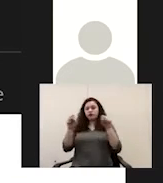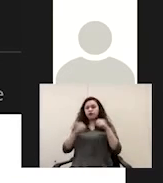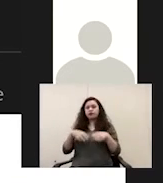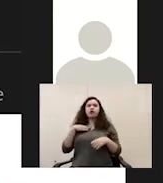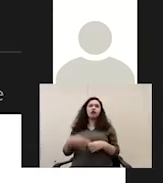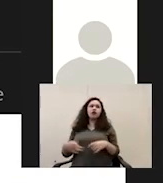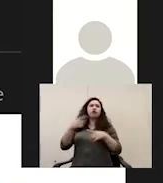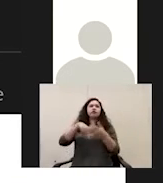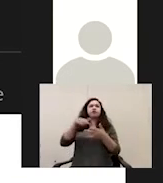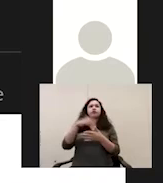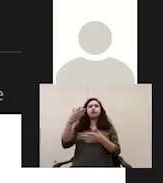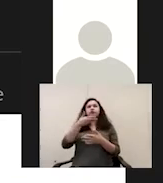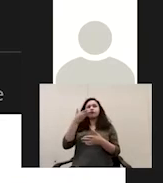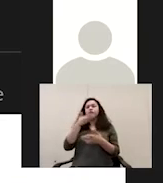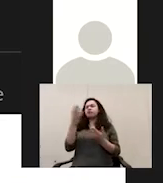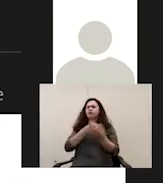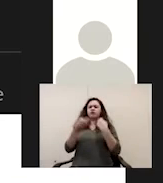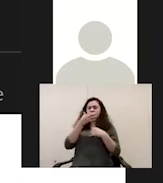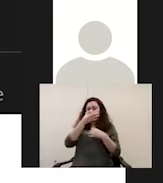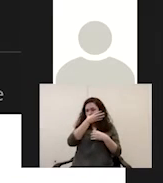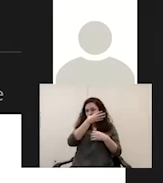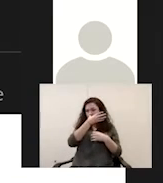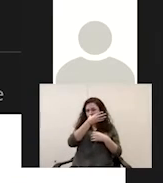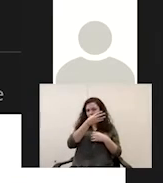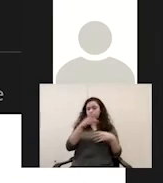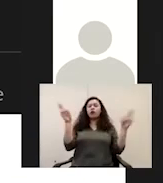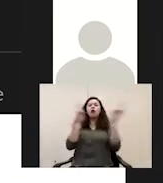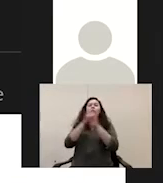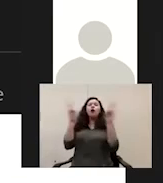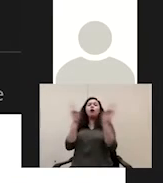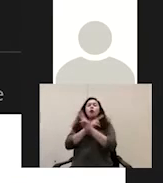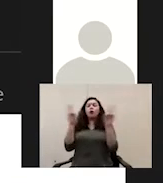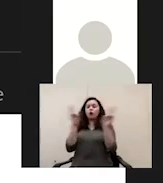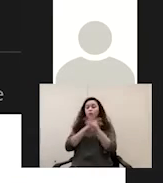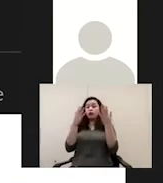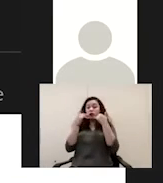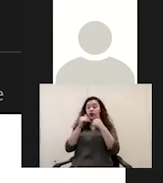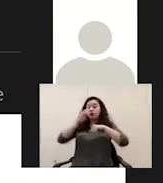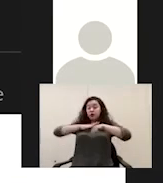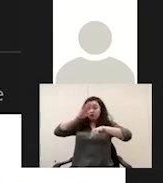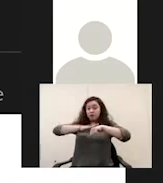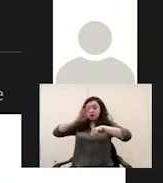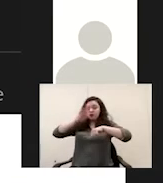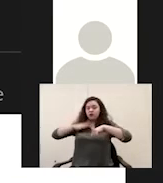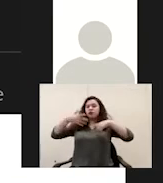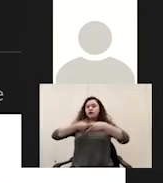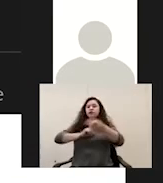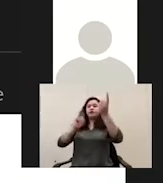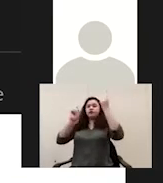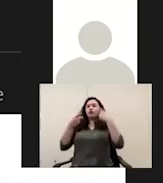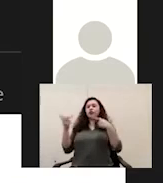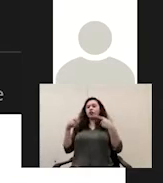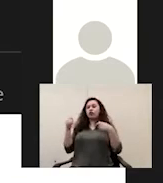áreas comunes, sobre todo. Y si no hay flujo de aire continuo, más, ser más enfáticos en esa parte.